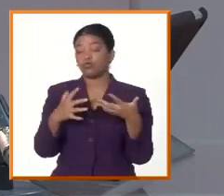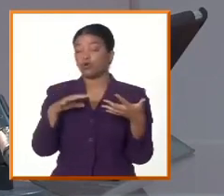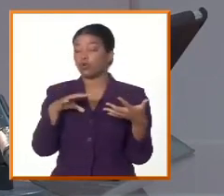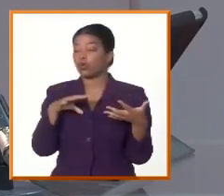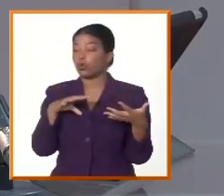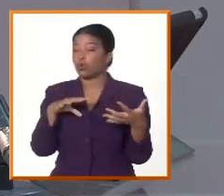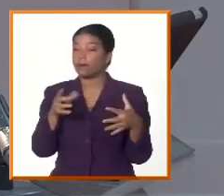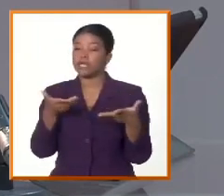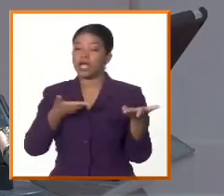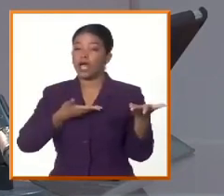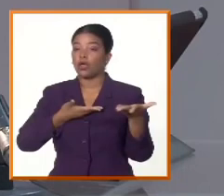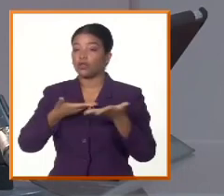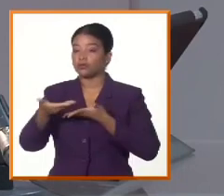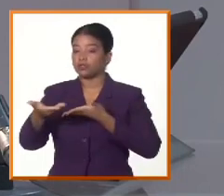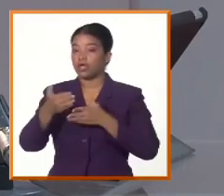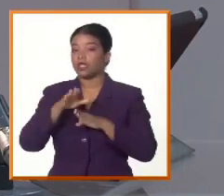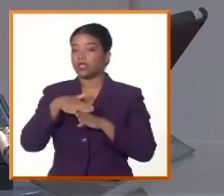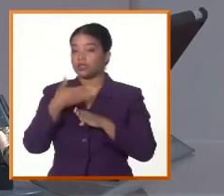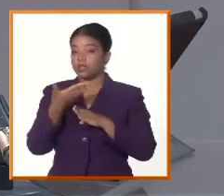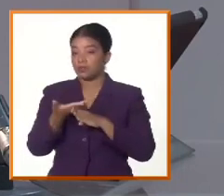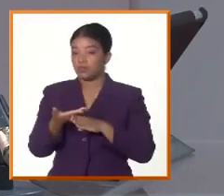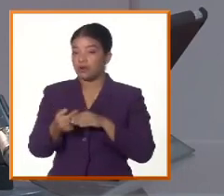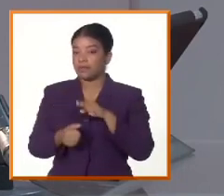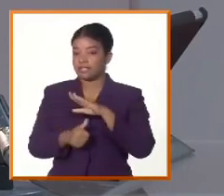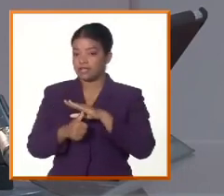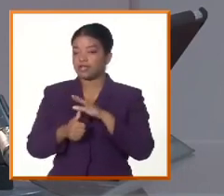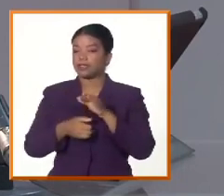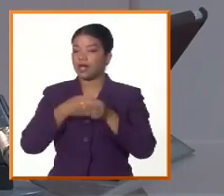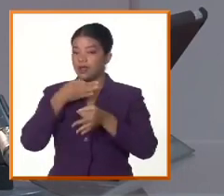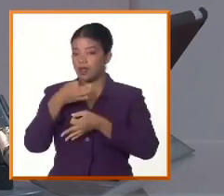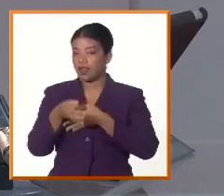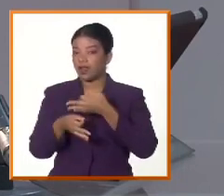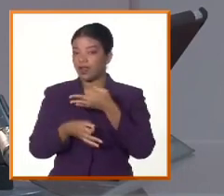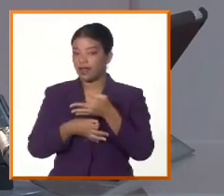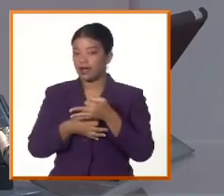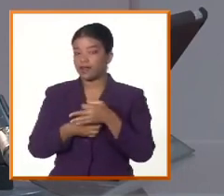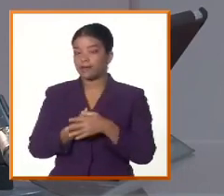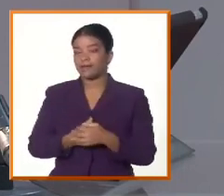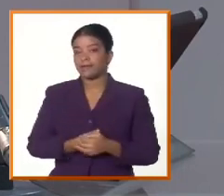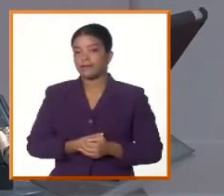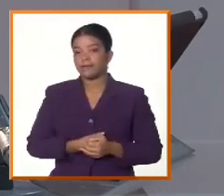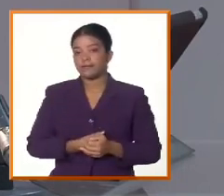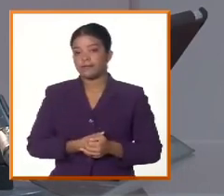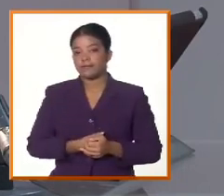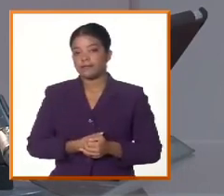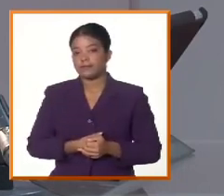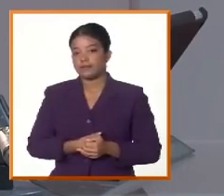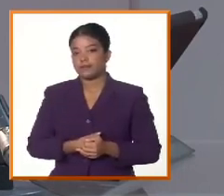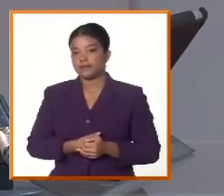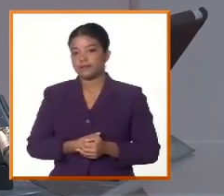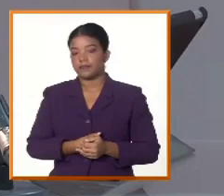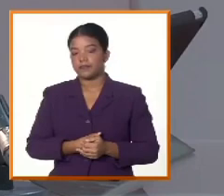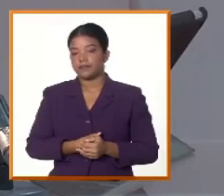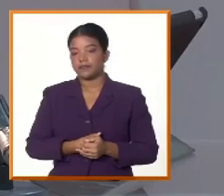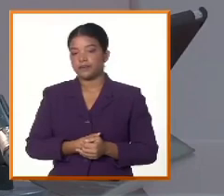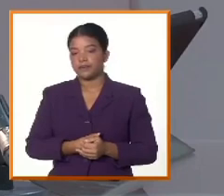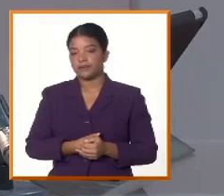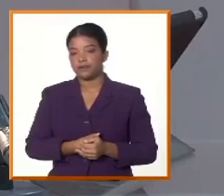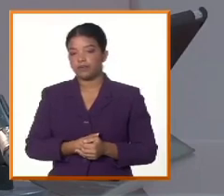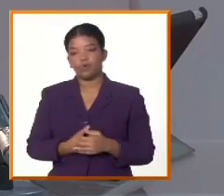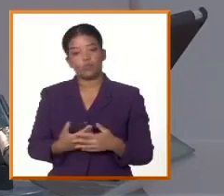de importación que después el presidente hablará con de la alimentaria hablará con más detalles sobre el tema y